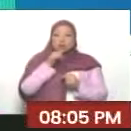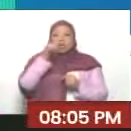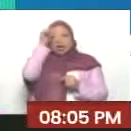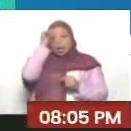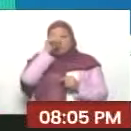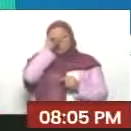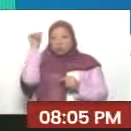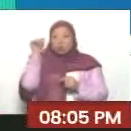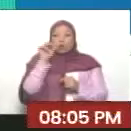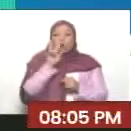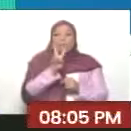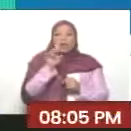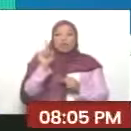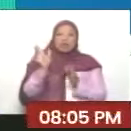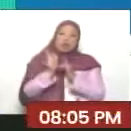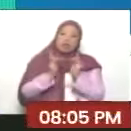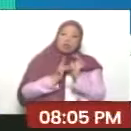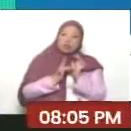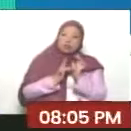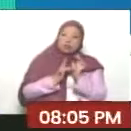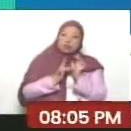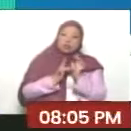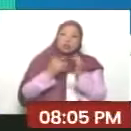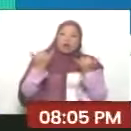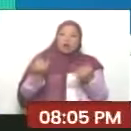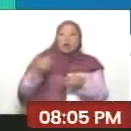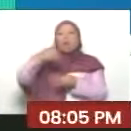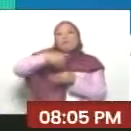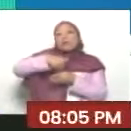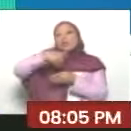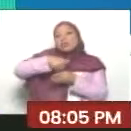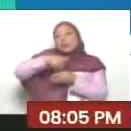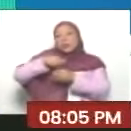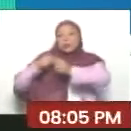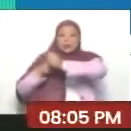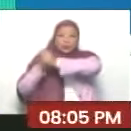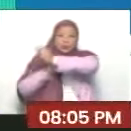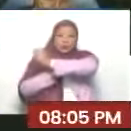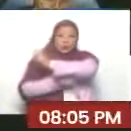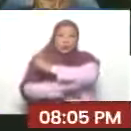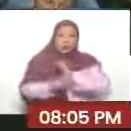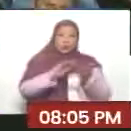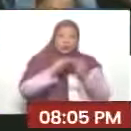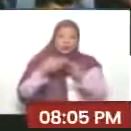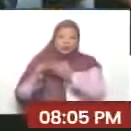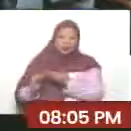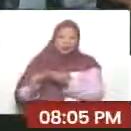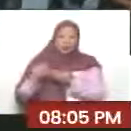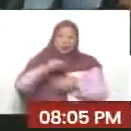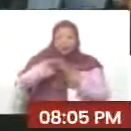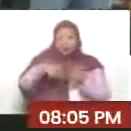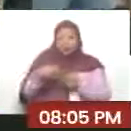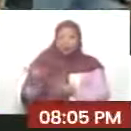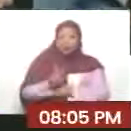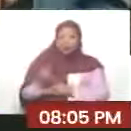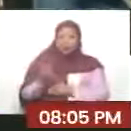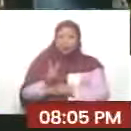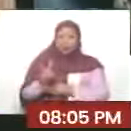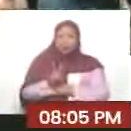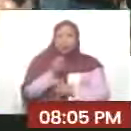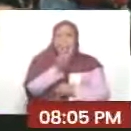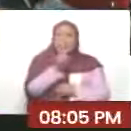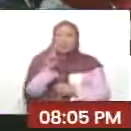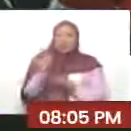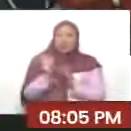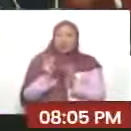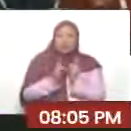domingo 21 de abril vamos a elecciones de base en los consejos comunales y comunas del país. 21 de